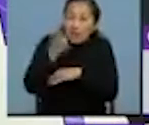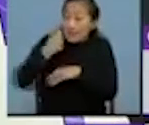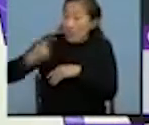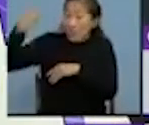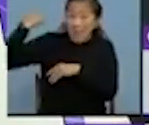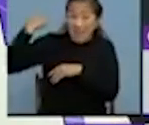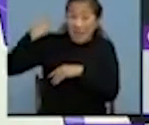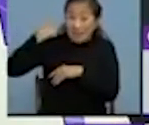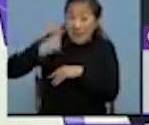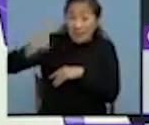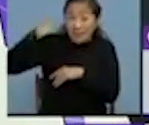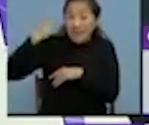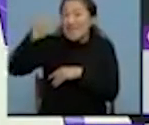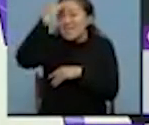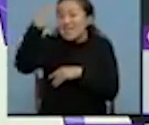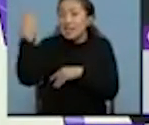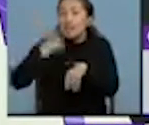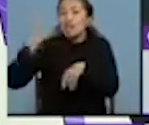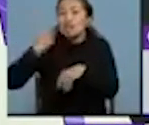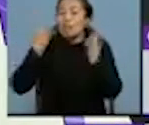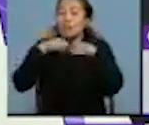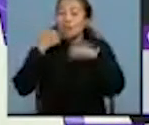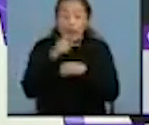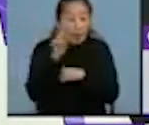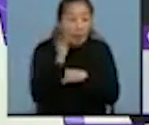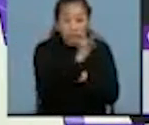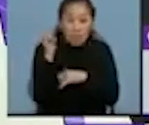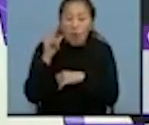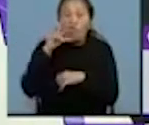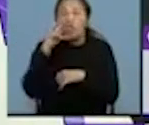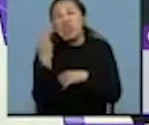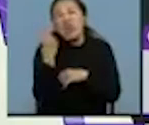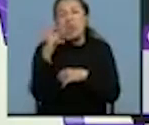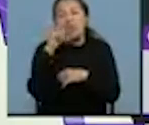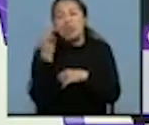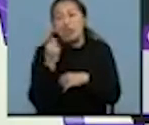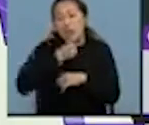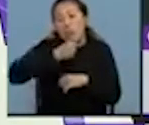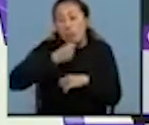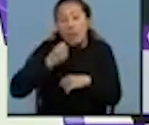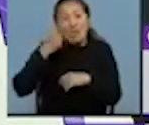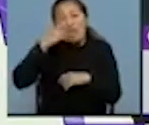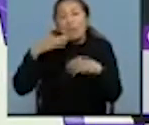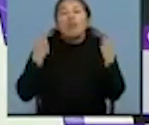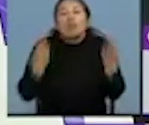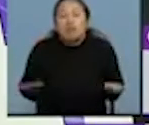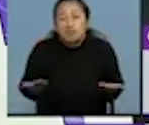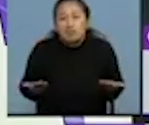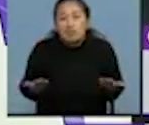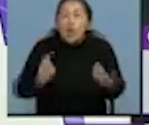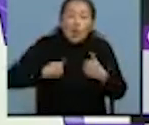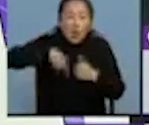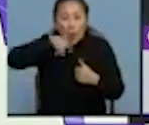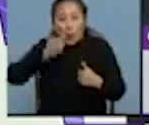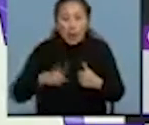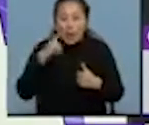selección argentina, porque tenés 15 minutos solamente de entrenamiento, y día por medio, o cada dos días una conferencia. ¿Y el resto del día qué haces? Entonces, por el resto del día